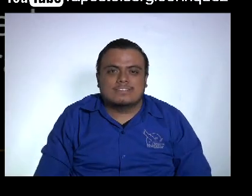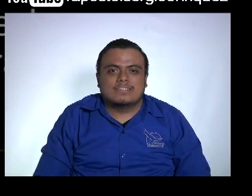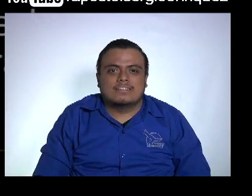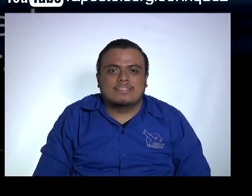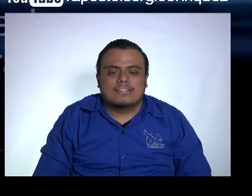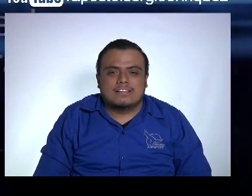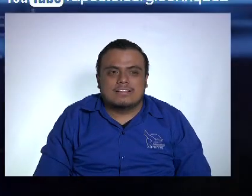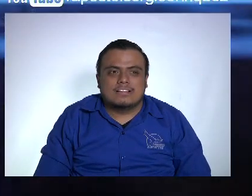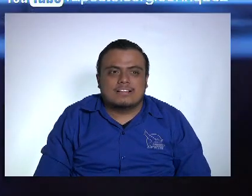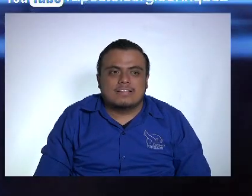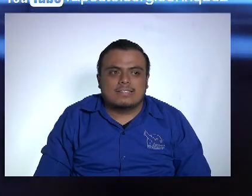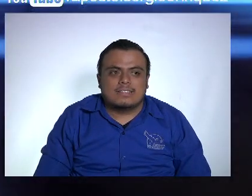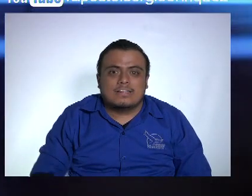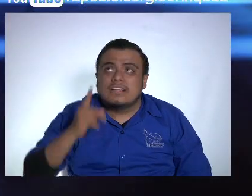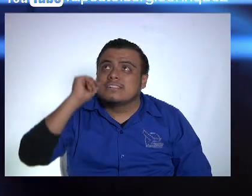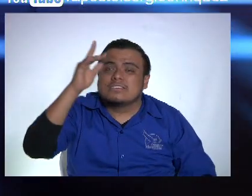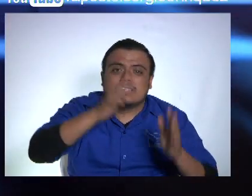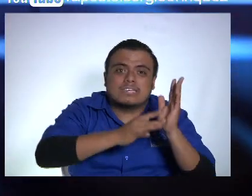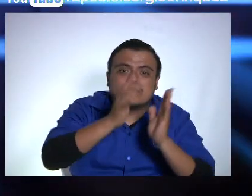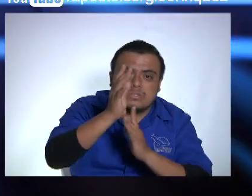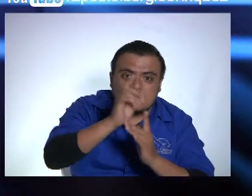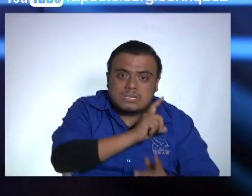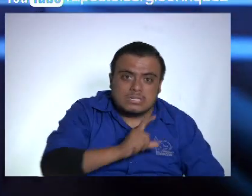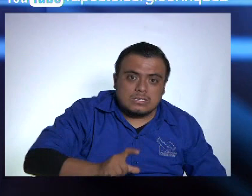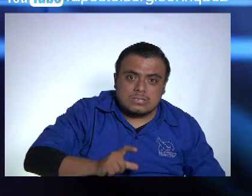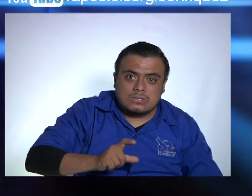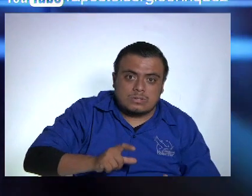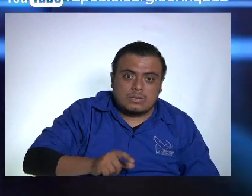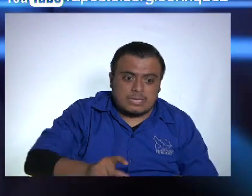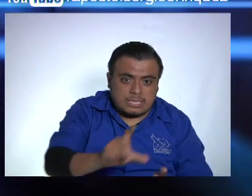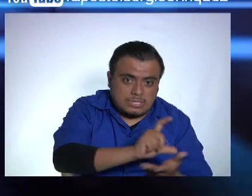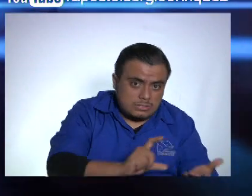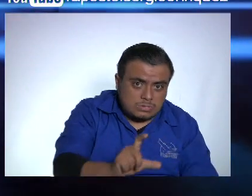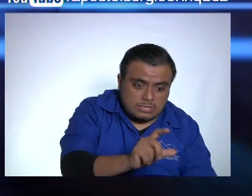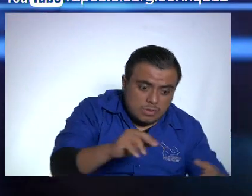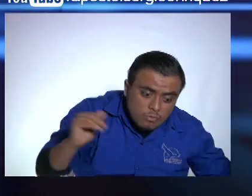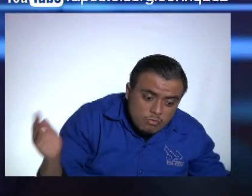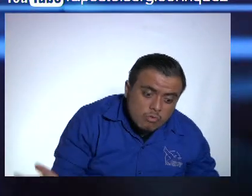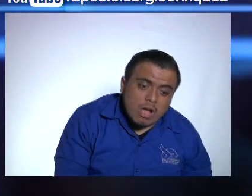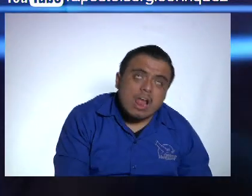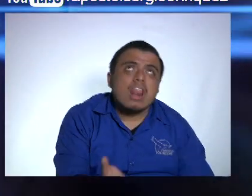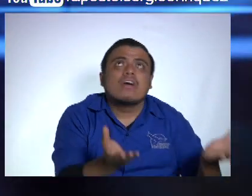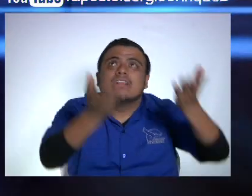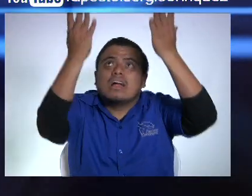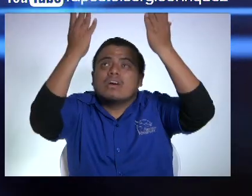El Señor Jesucristo fue arrebatado en Betania, en la casa del canto.